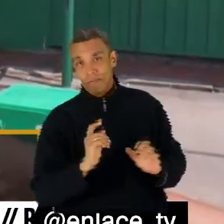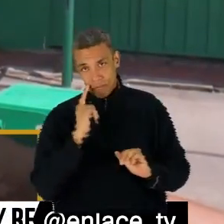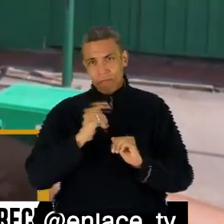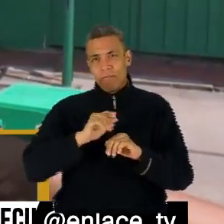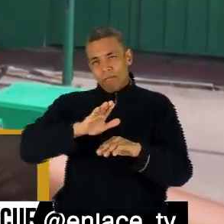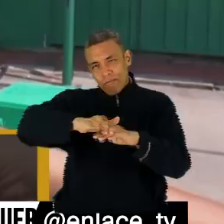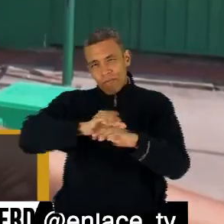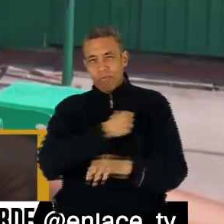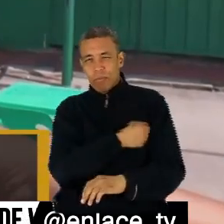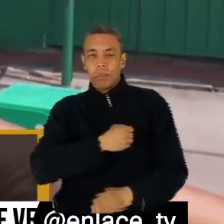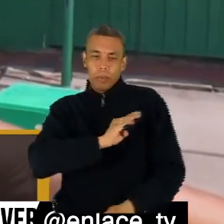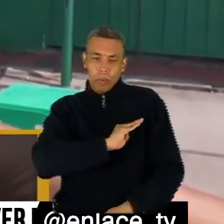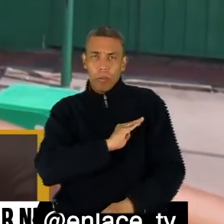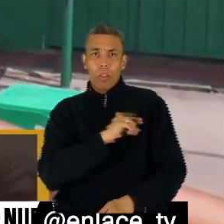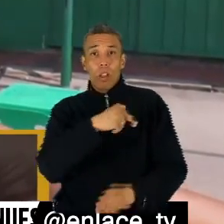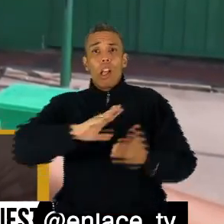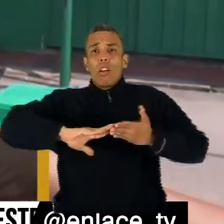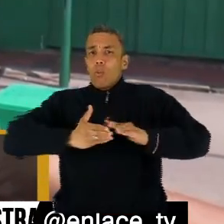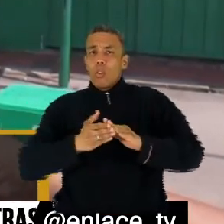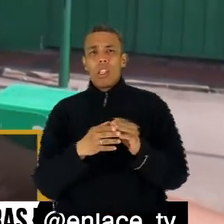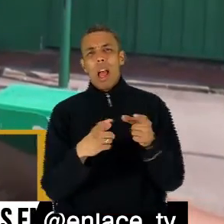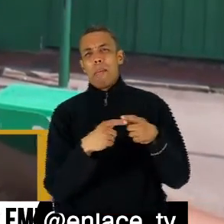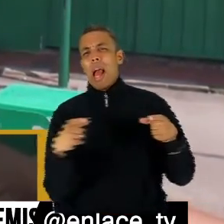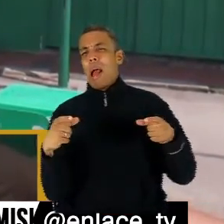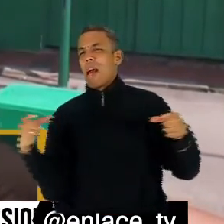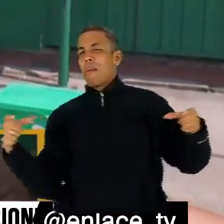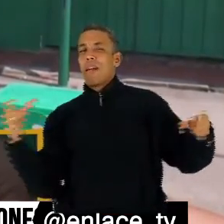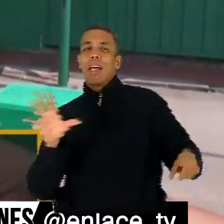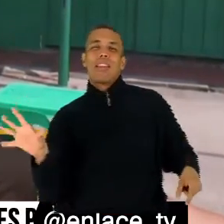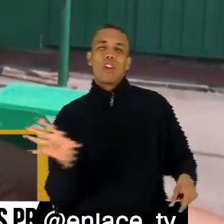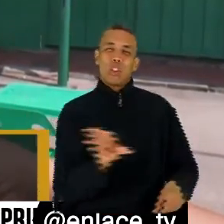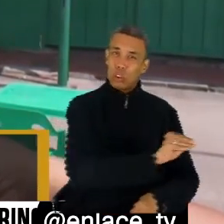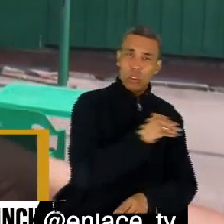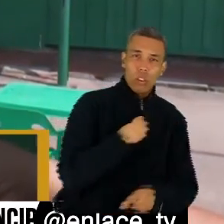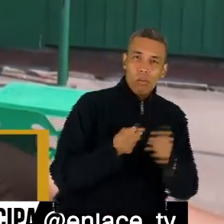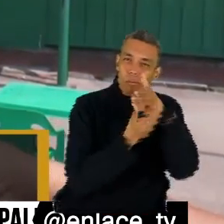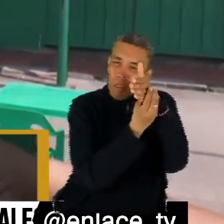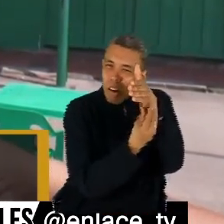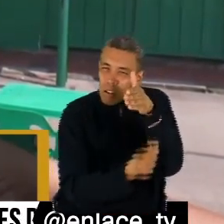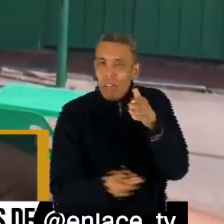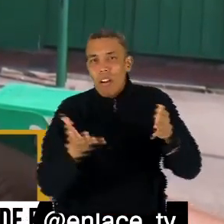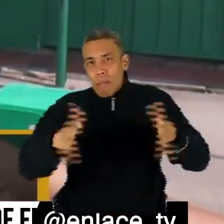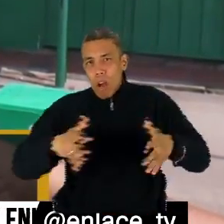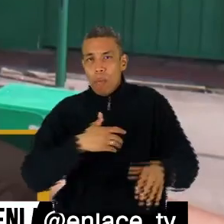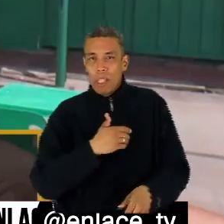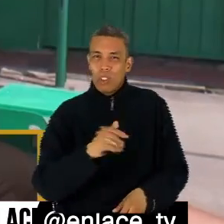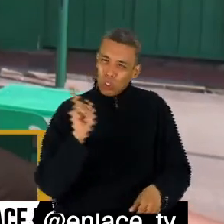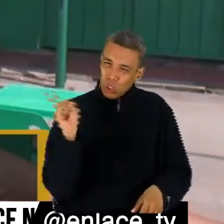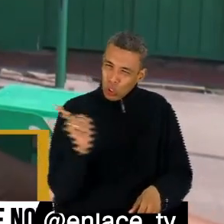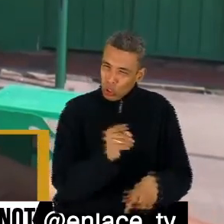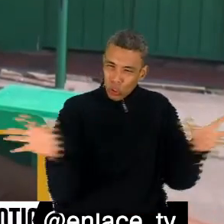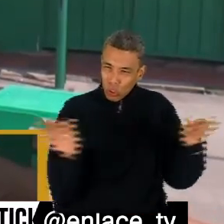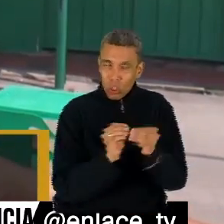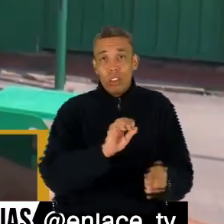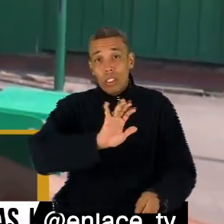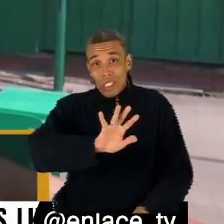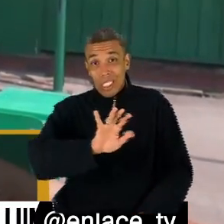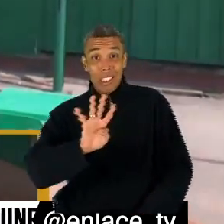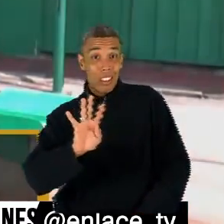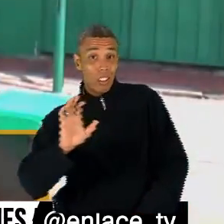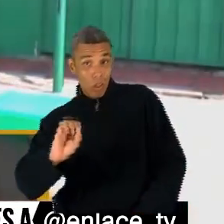una comunidad muy vulnerable, es una comunidad estudiantil de cerca de 540 niños, solo es esta escuela